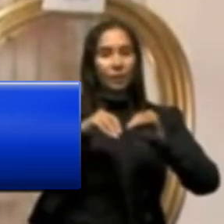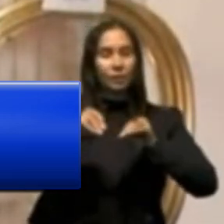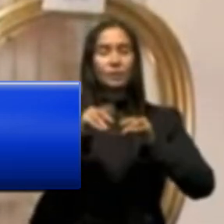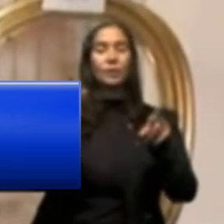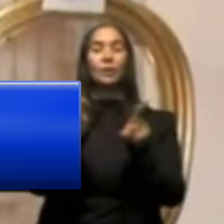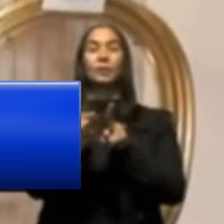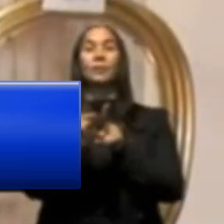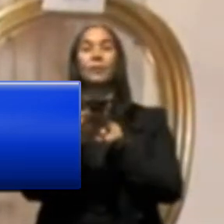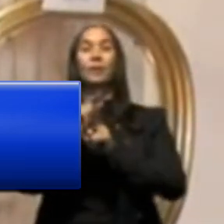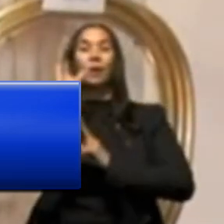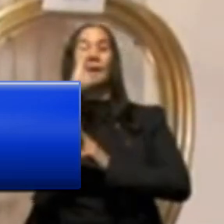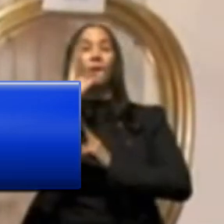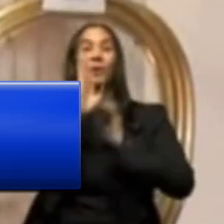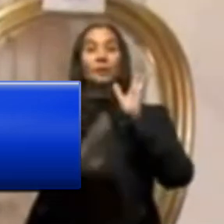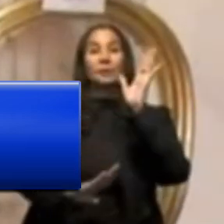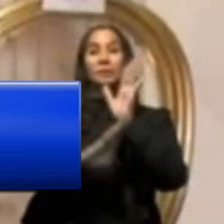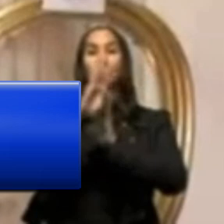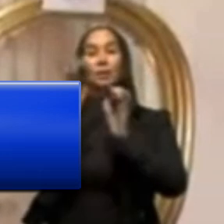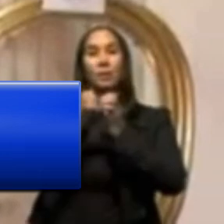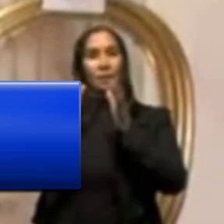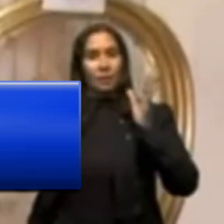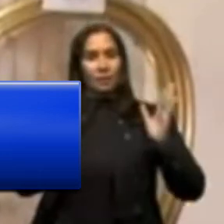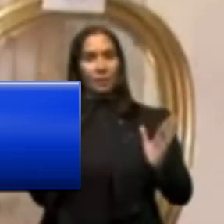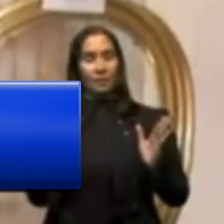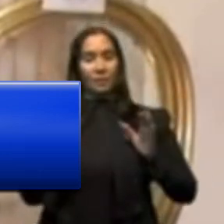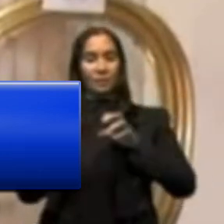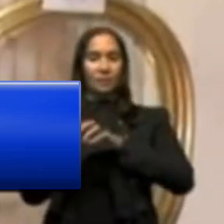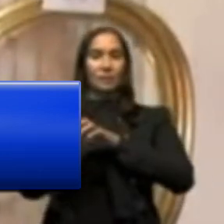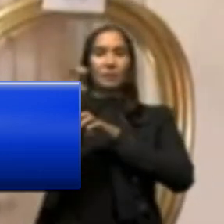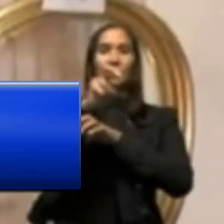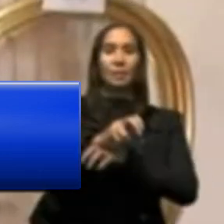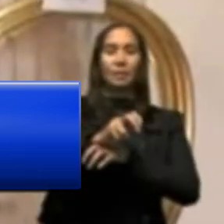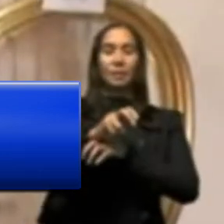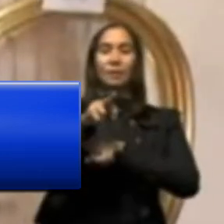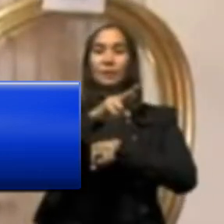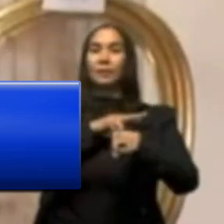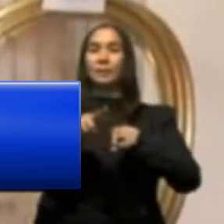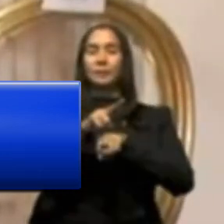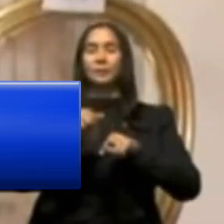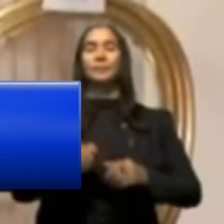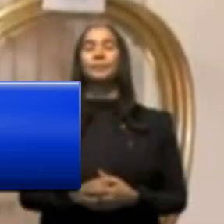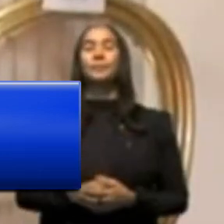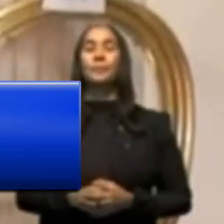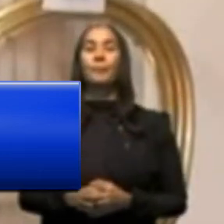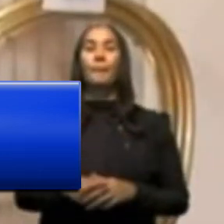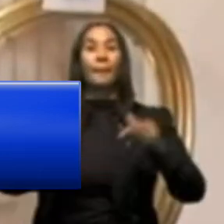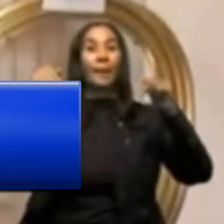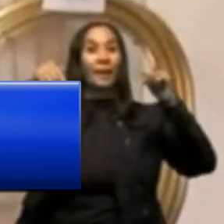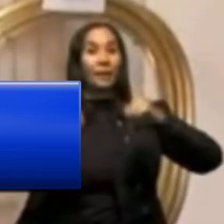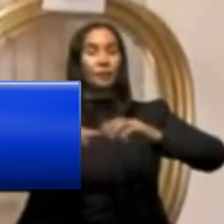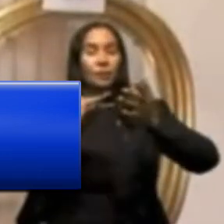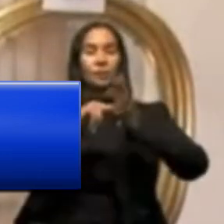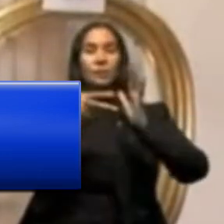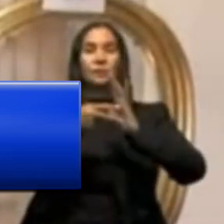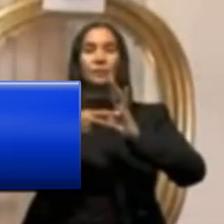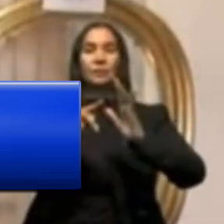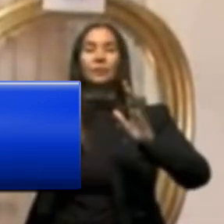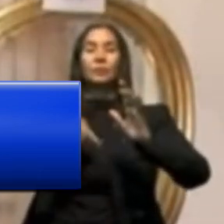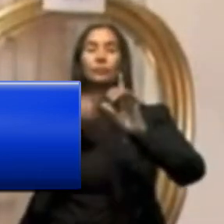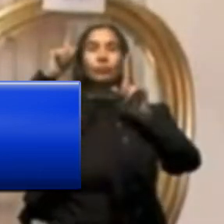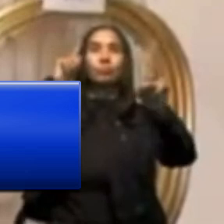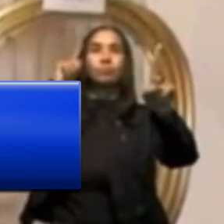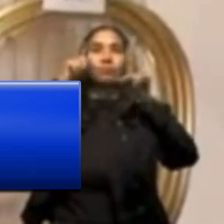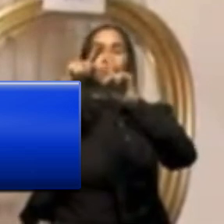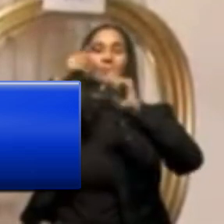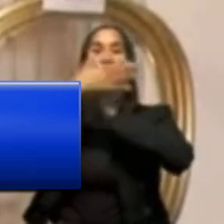y también a los que buscan crecer y expandirse y trasladarse en la región esto es parte de nuestra visión